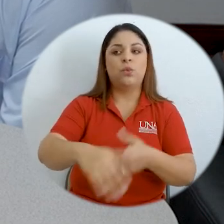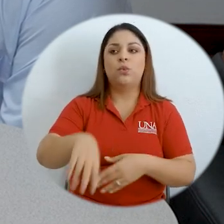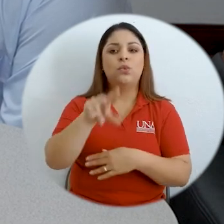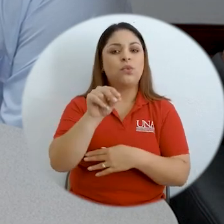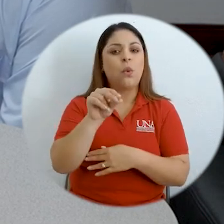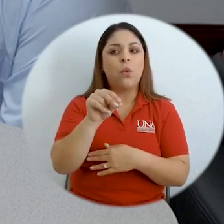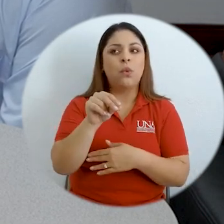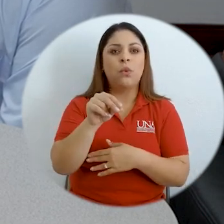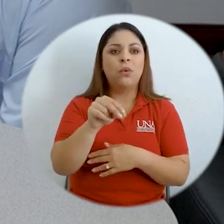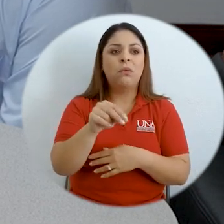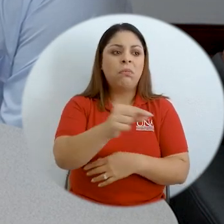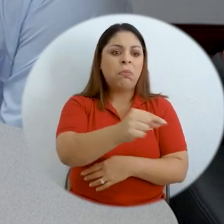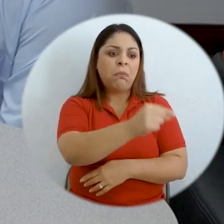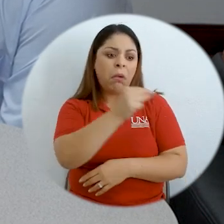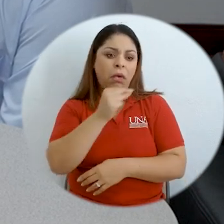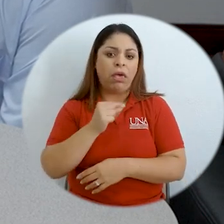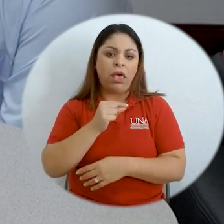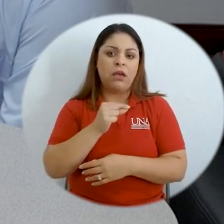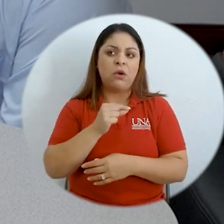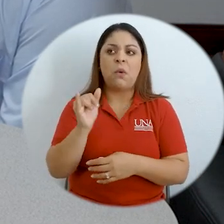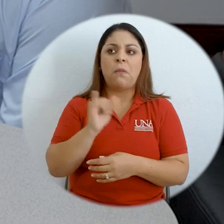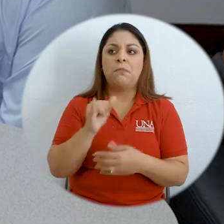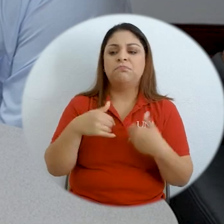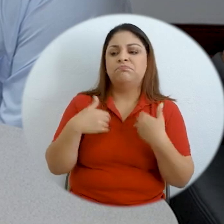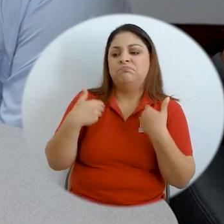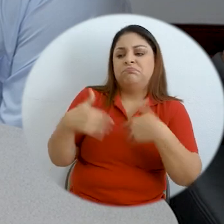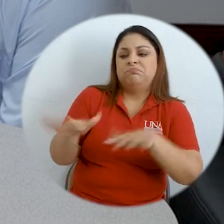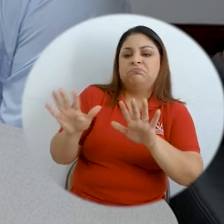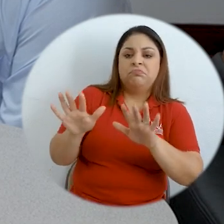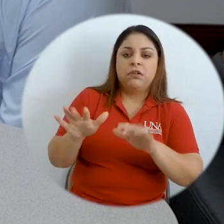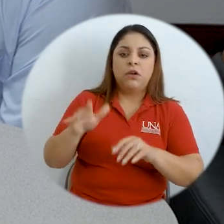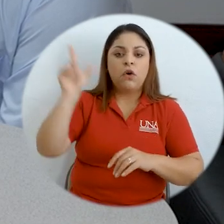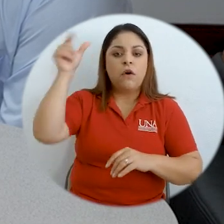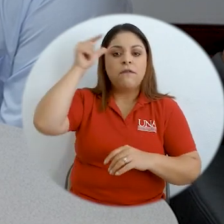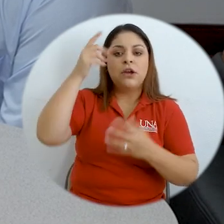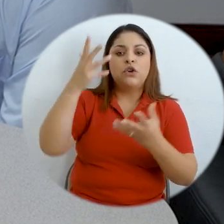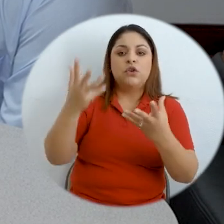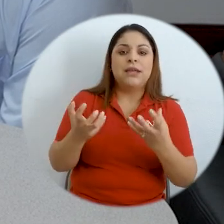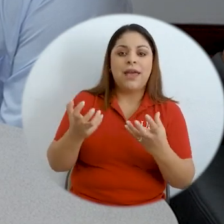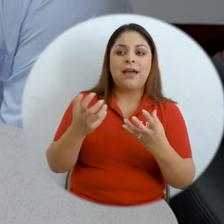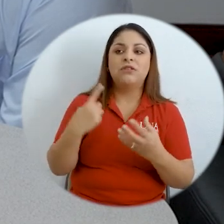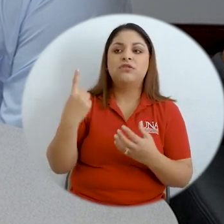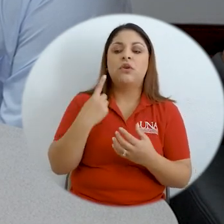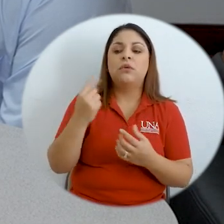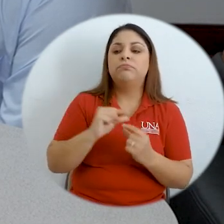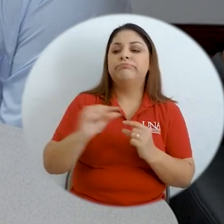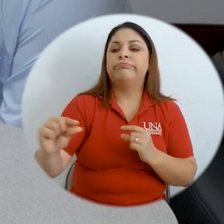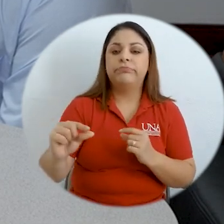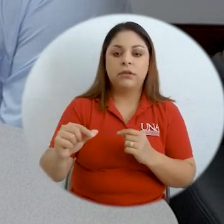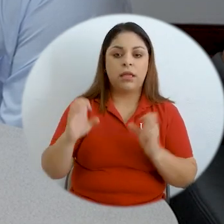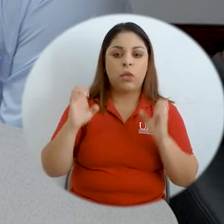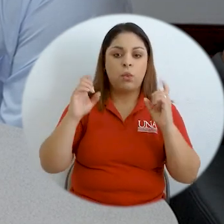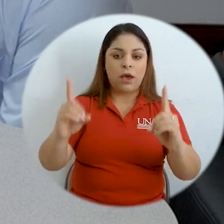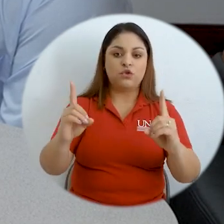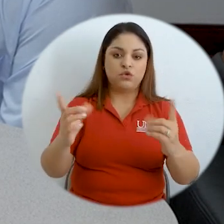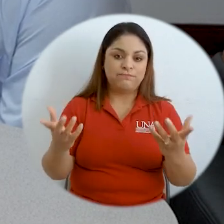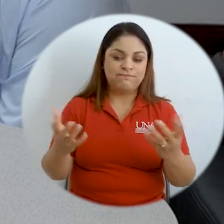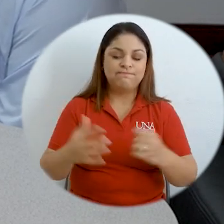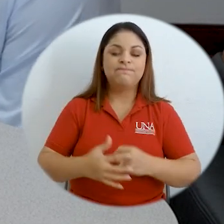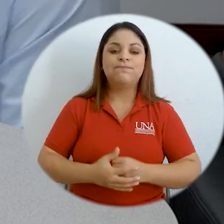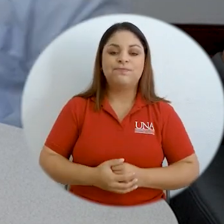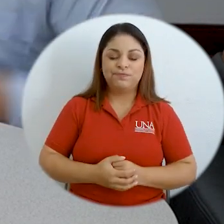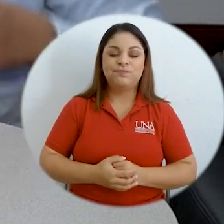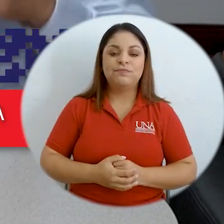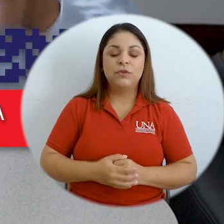simple y sencillamente sea una condición para hacer lo que el Ejecutivo pretende hacer en materia de inversión en educación.